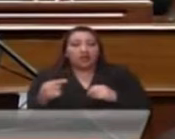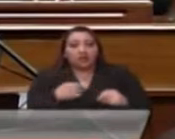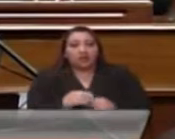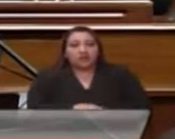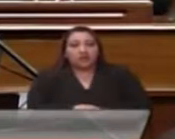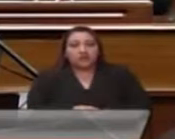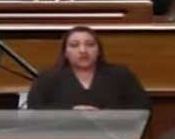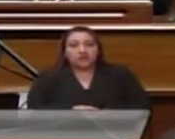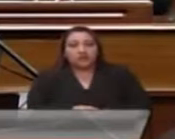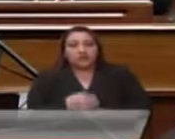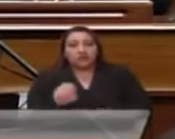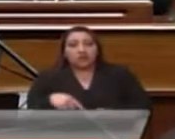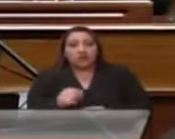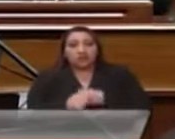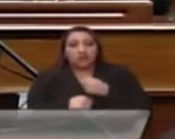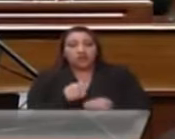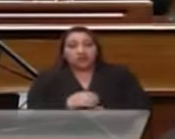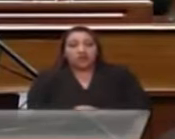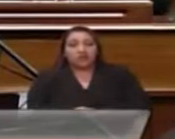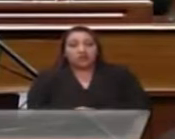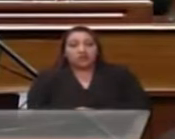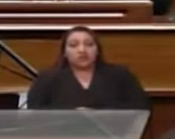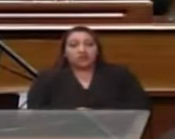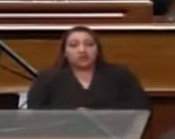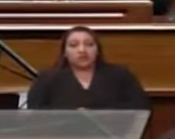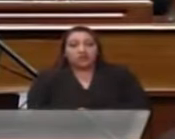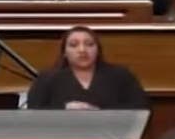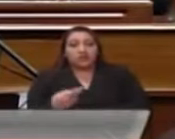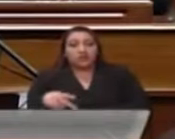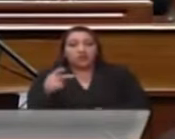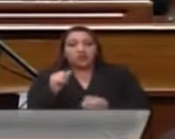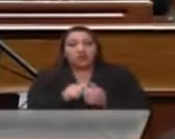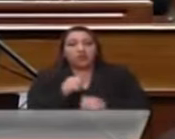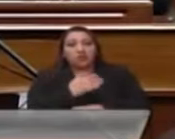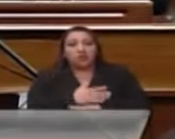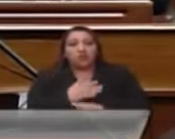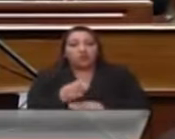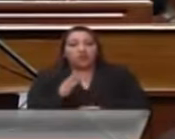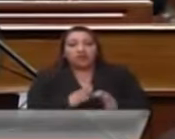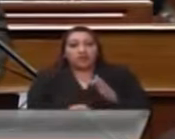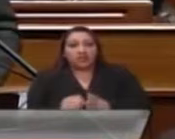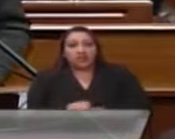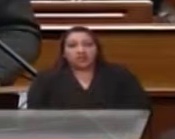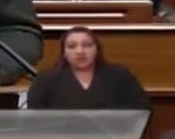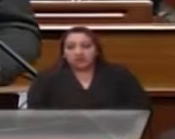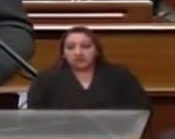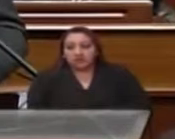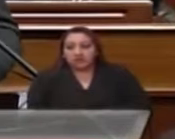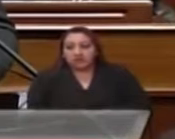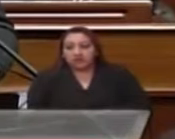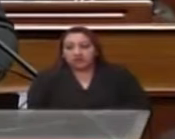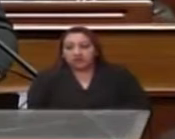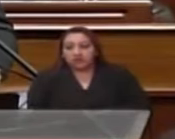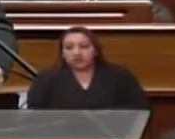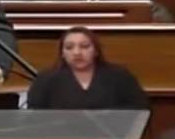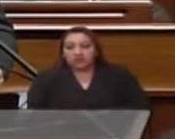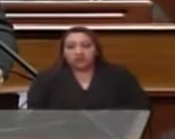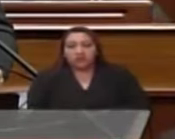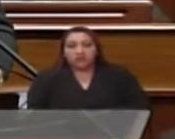competencia. En los próximos años se incrementará progresivamente el financiamiento. Por otro